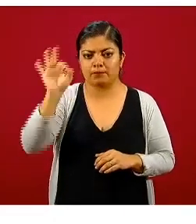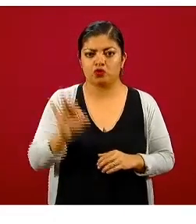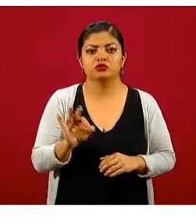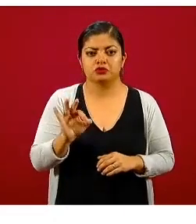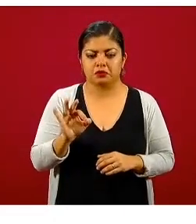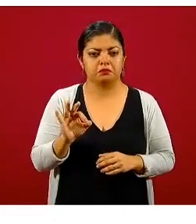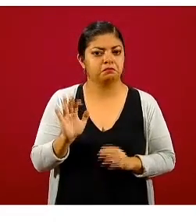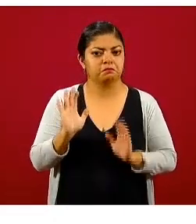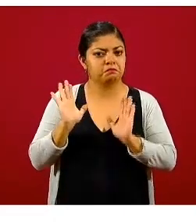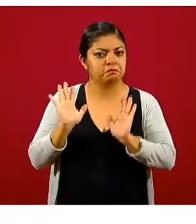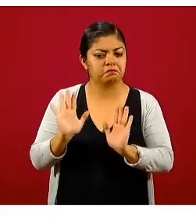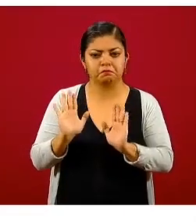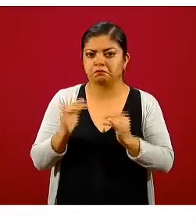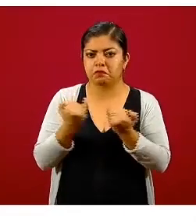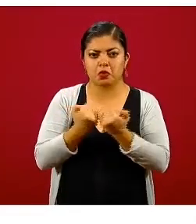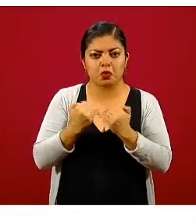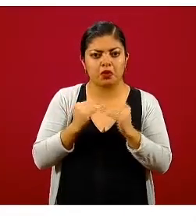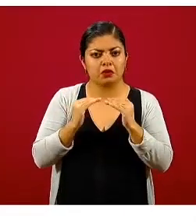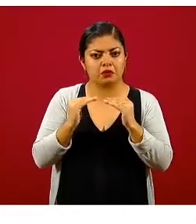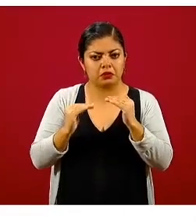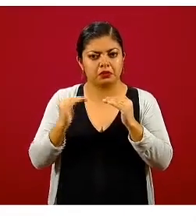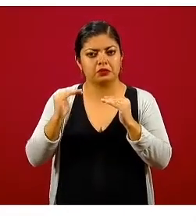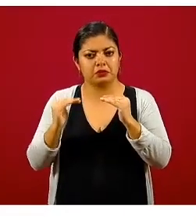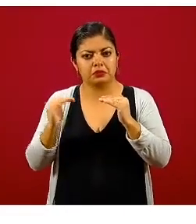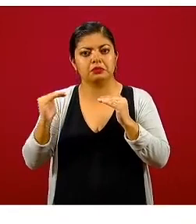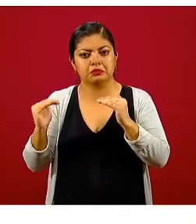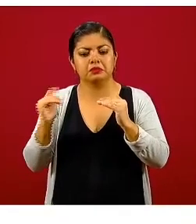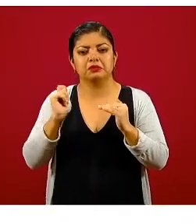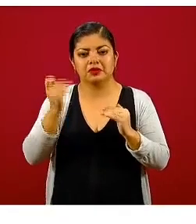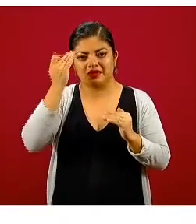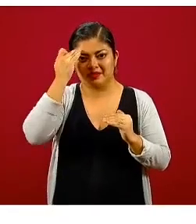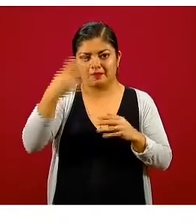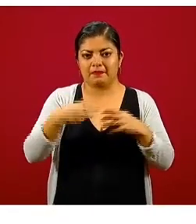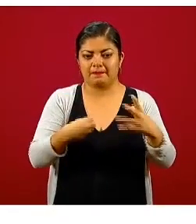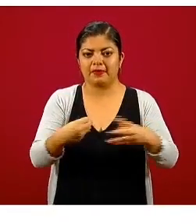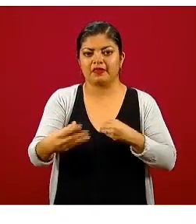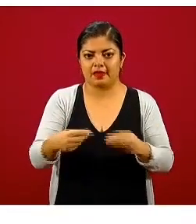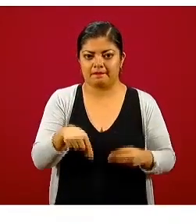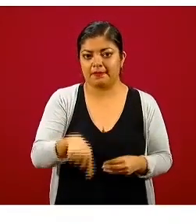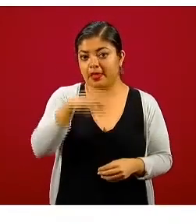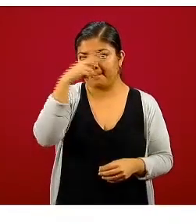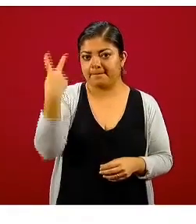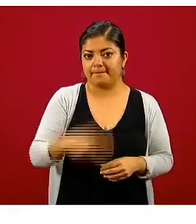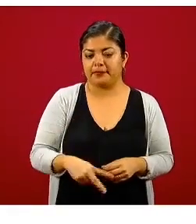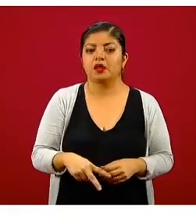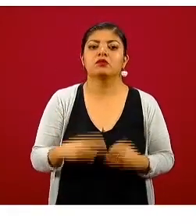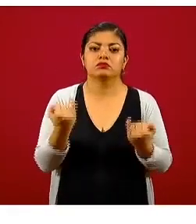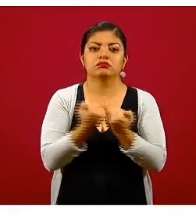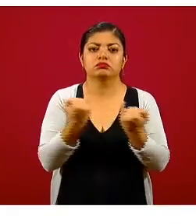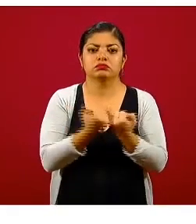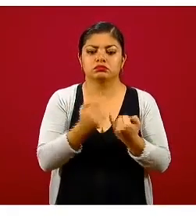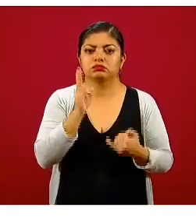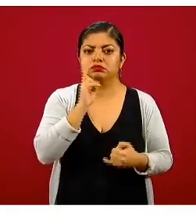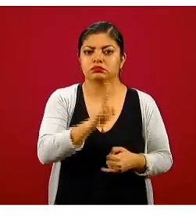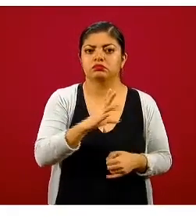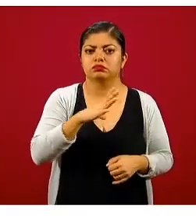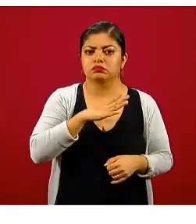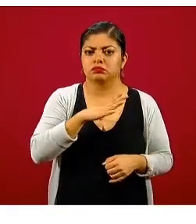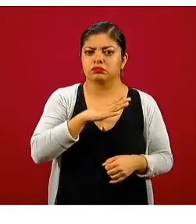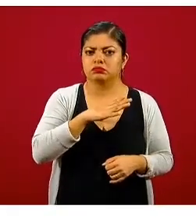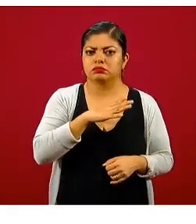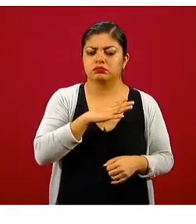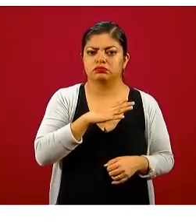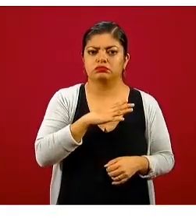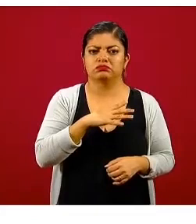prácticamente se ha mantenido alrededor de ese número durante toda la epidemia en México, y pues vemos cómo las poblaciones que